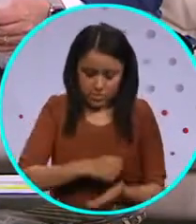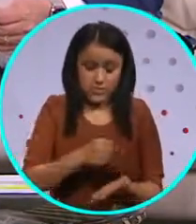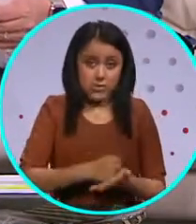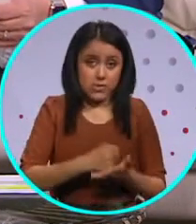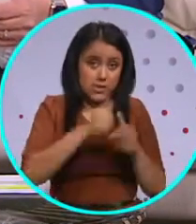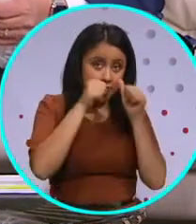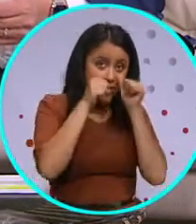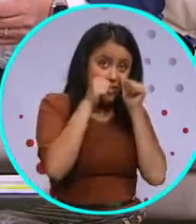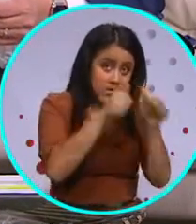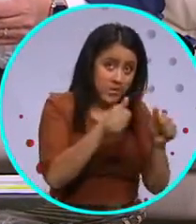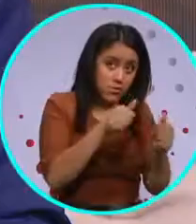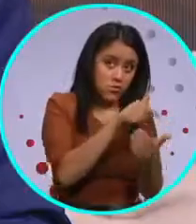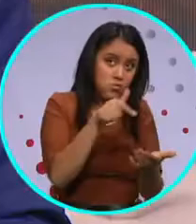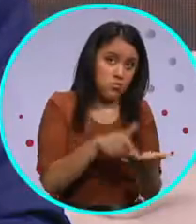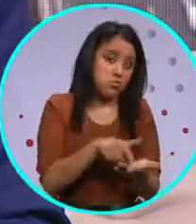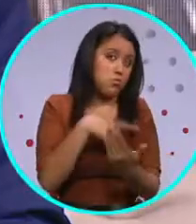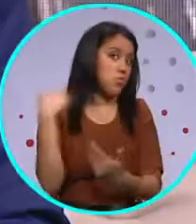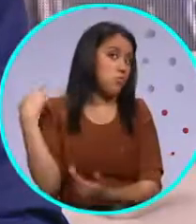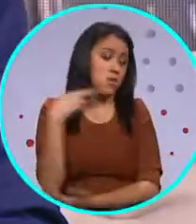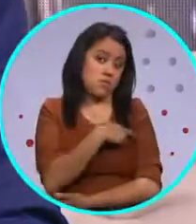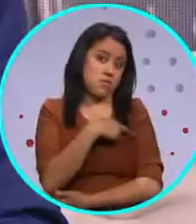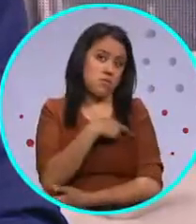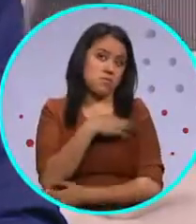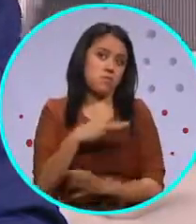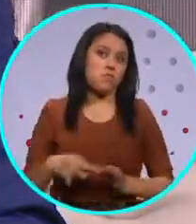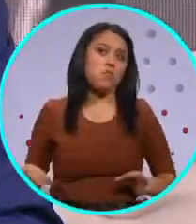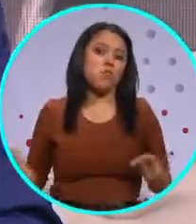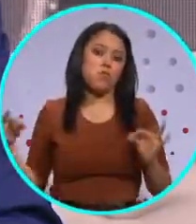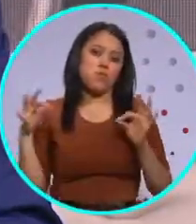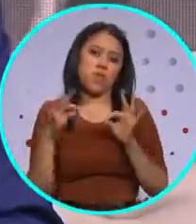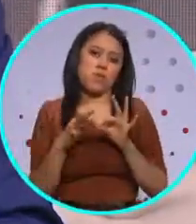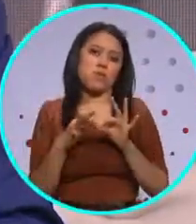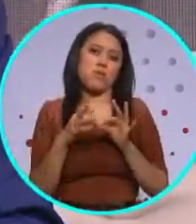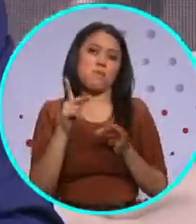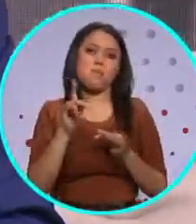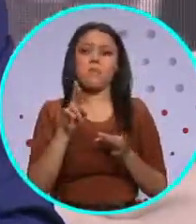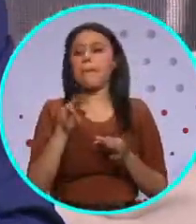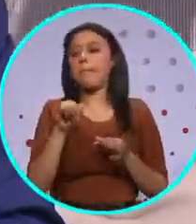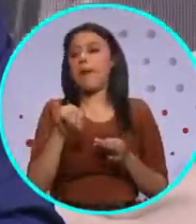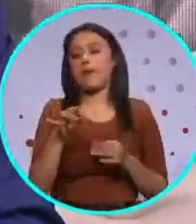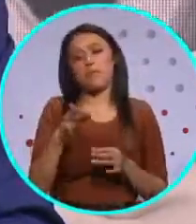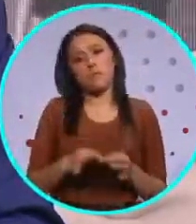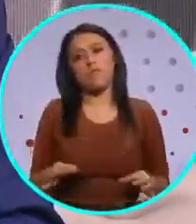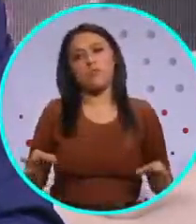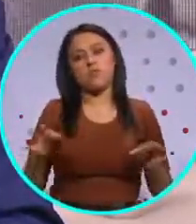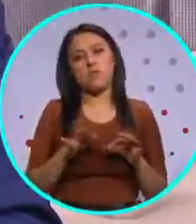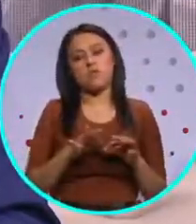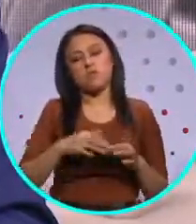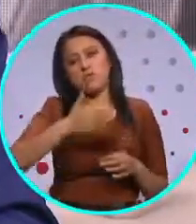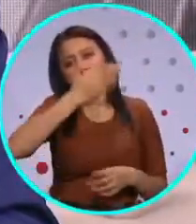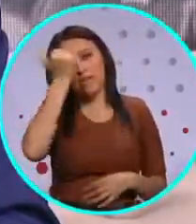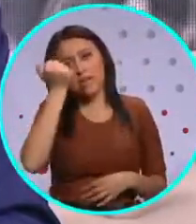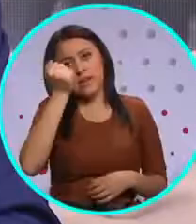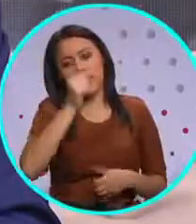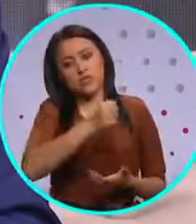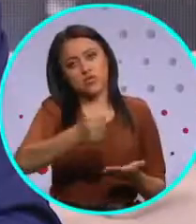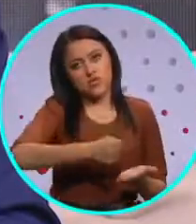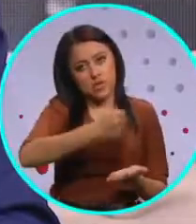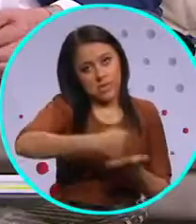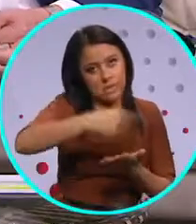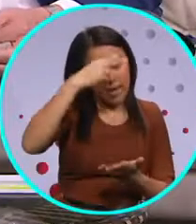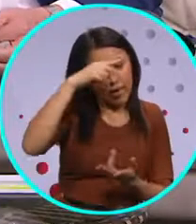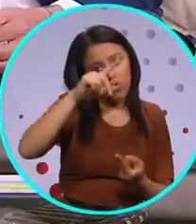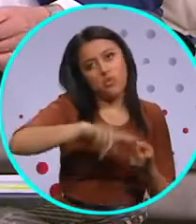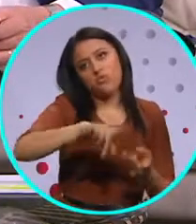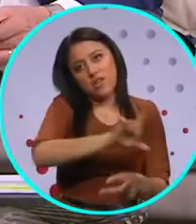primaria porque si no está la primaria les tocaría la ciudad oa la delegación o sea quiere toque para alguien que se haga cargo de esto